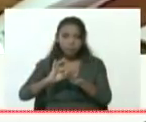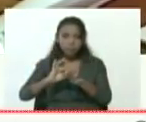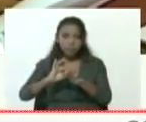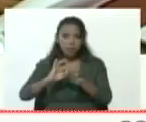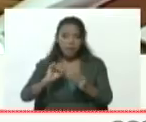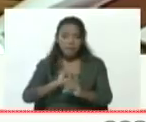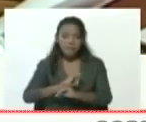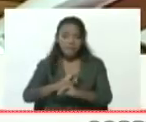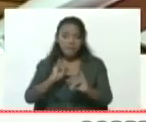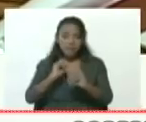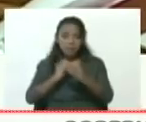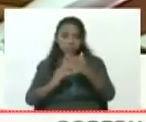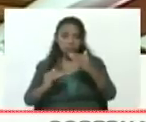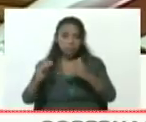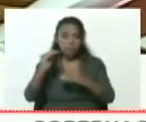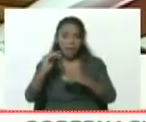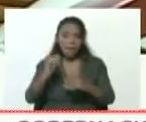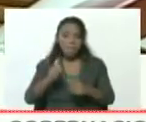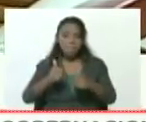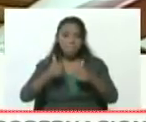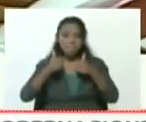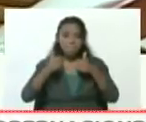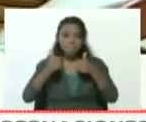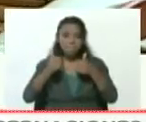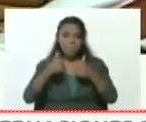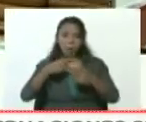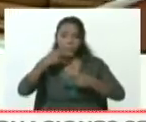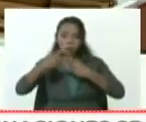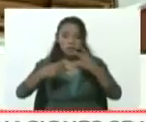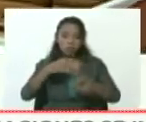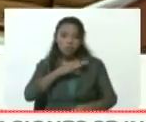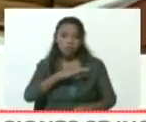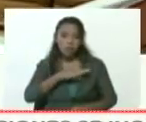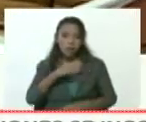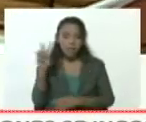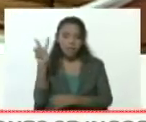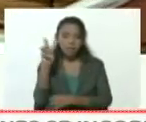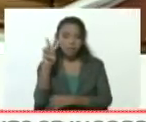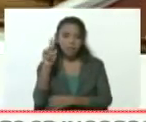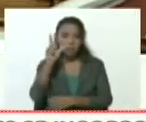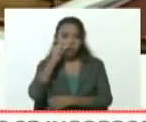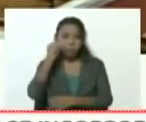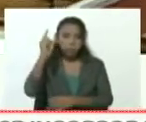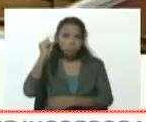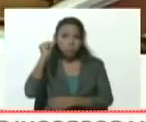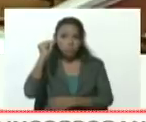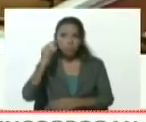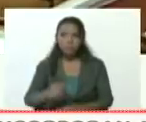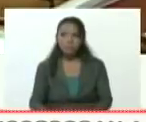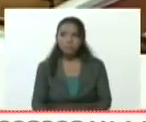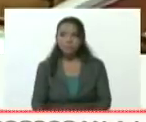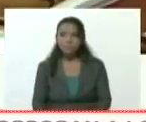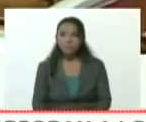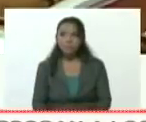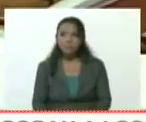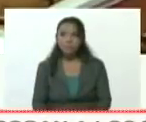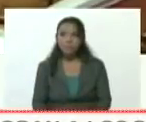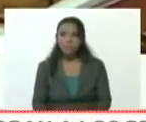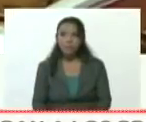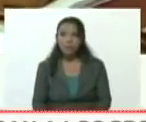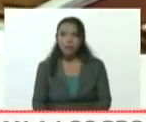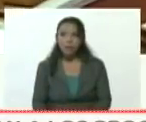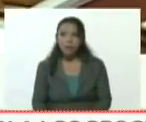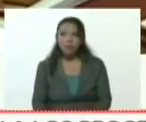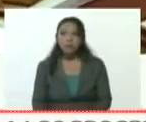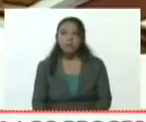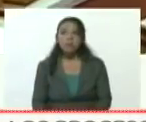supremo el bienestar político y social de los venezolanas y los venezolanos. Considerando que esta